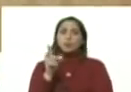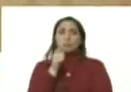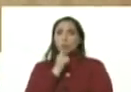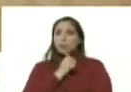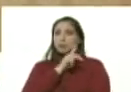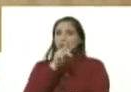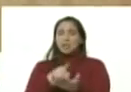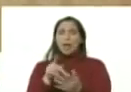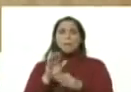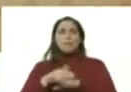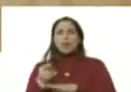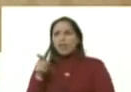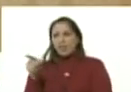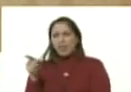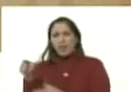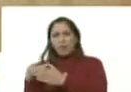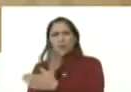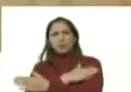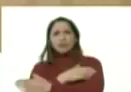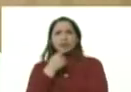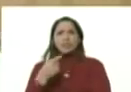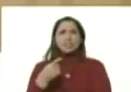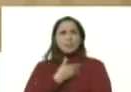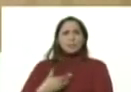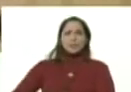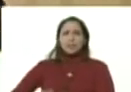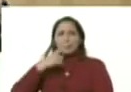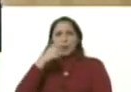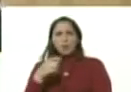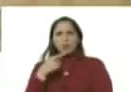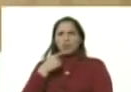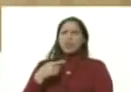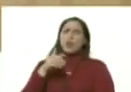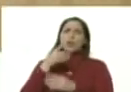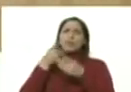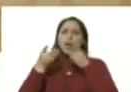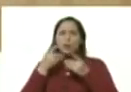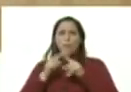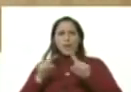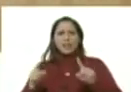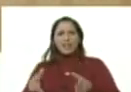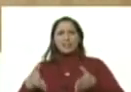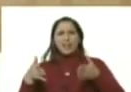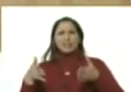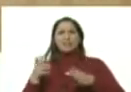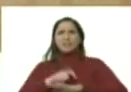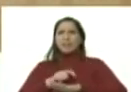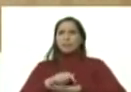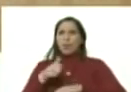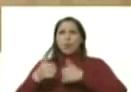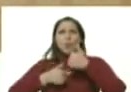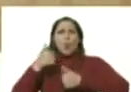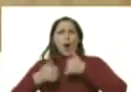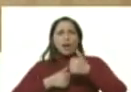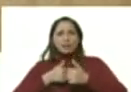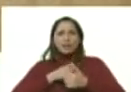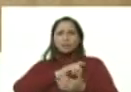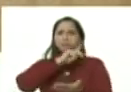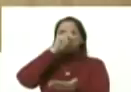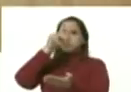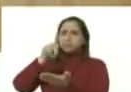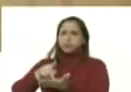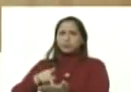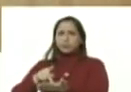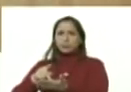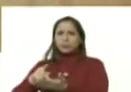porque ellos dicen que el presidente Maduro convoca el diálogo para ganar tiempo. ¿Cuántas sesiones no asistió la oposición